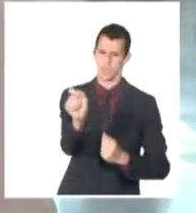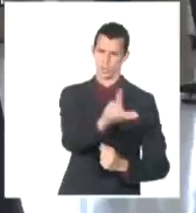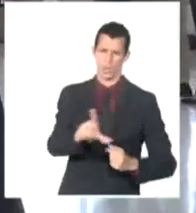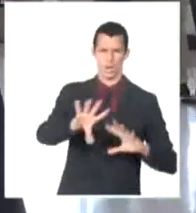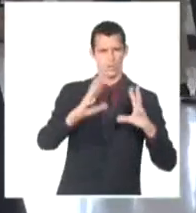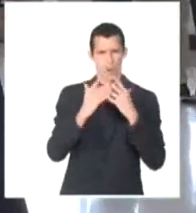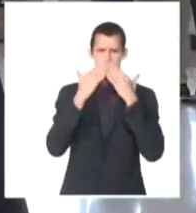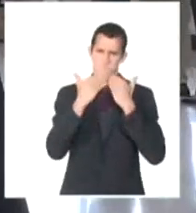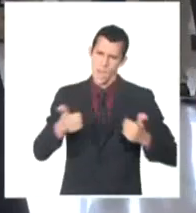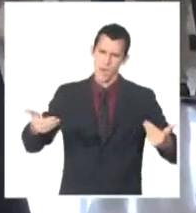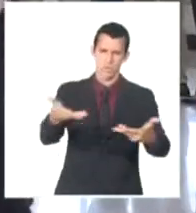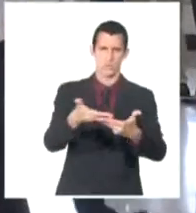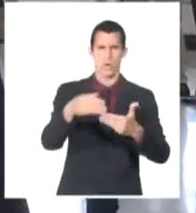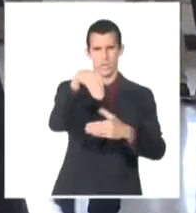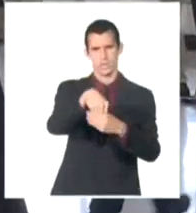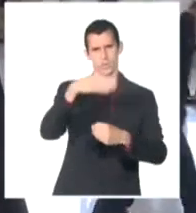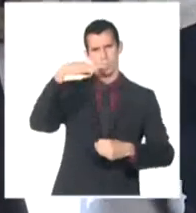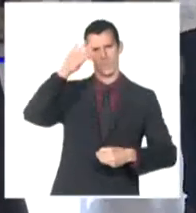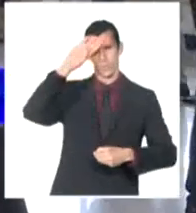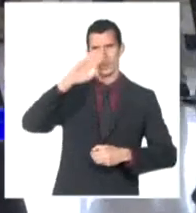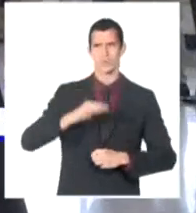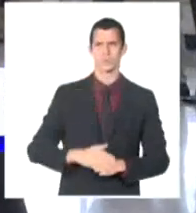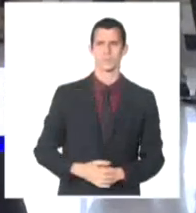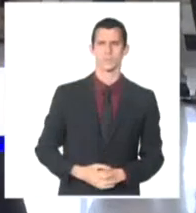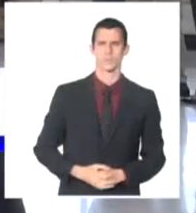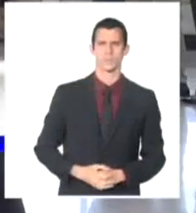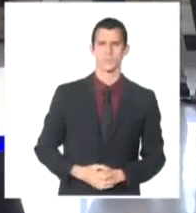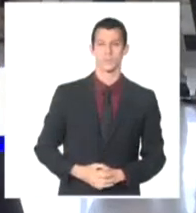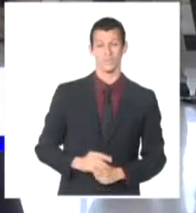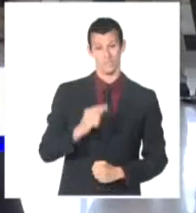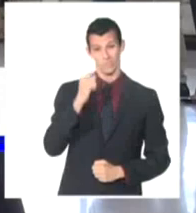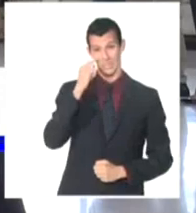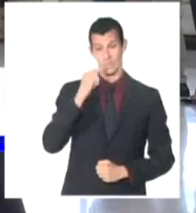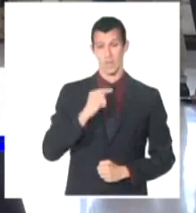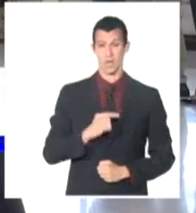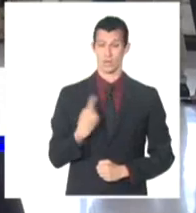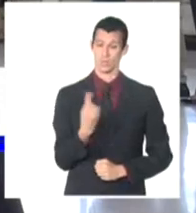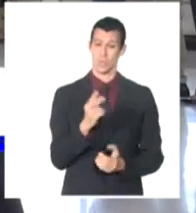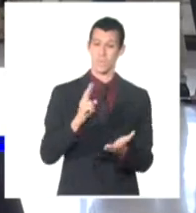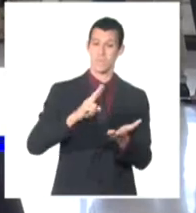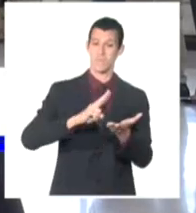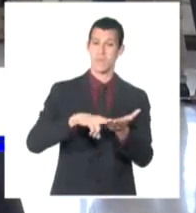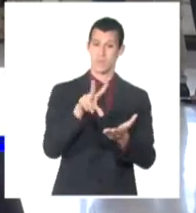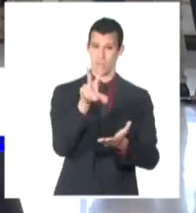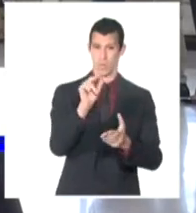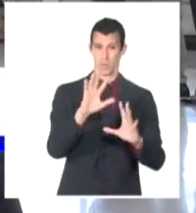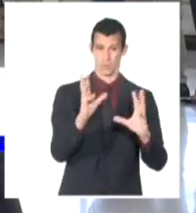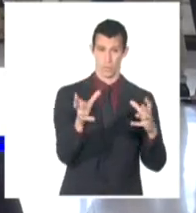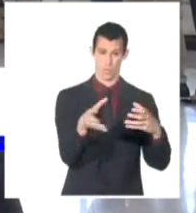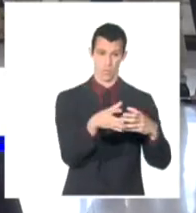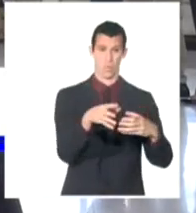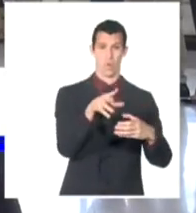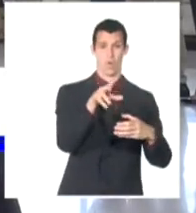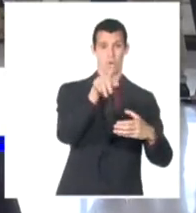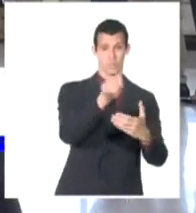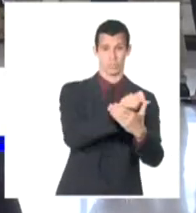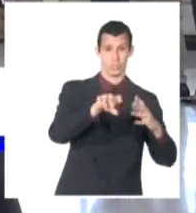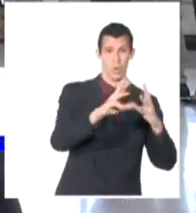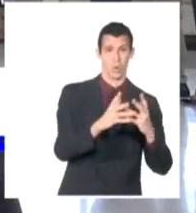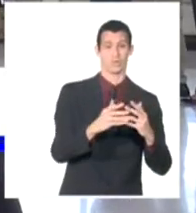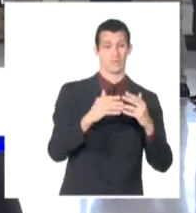bienestar social. Nosotros tendremos que ser capaces de hacer análisis muy profundo, de hacer análisis además